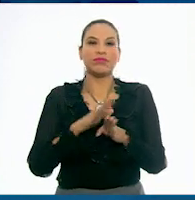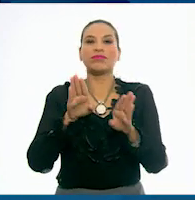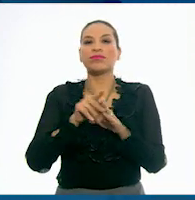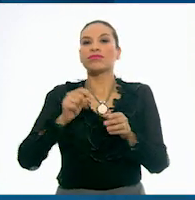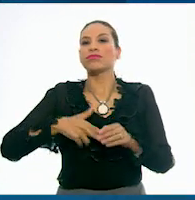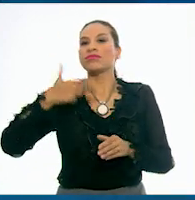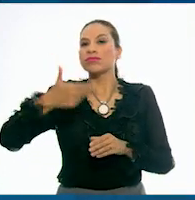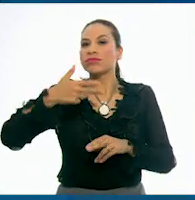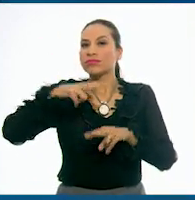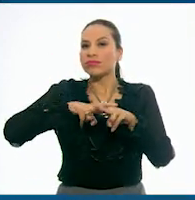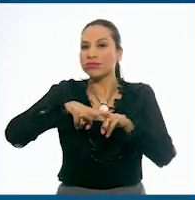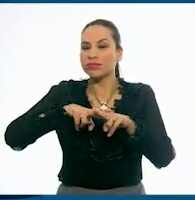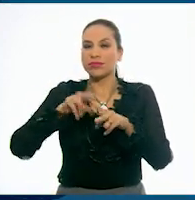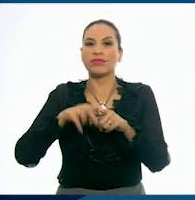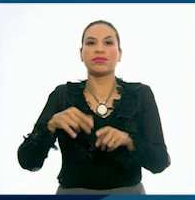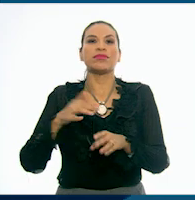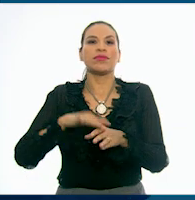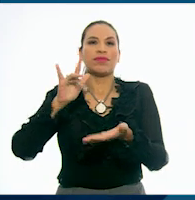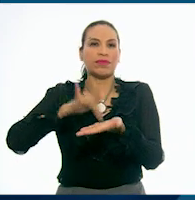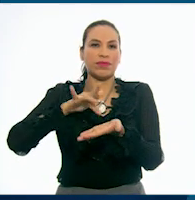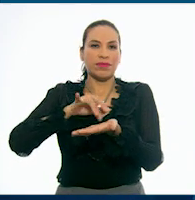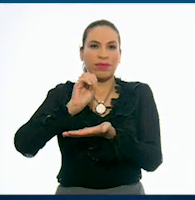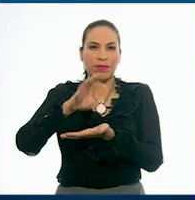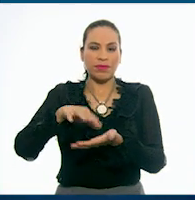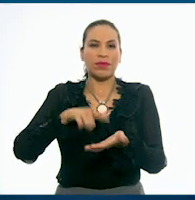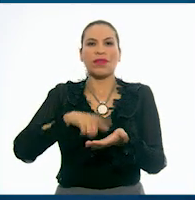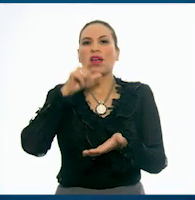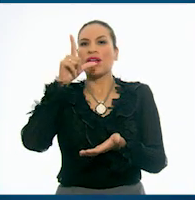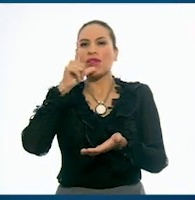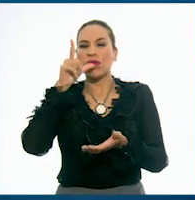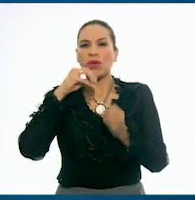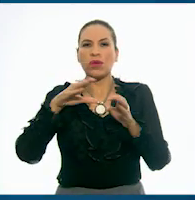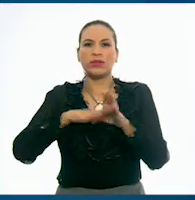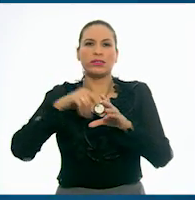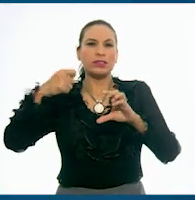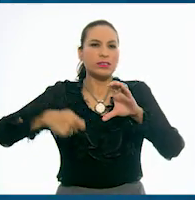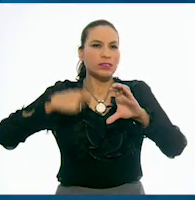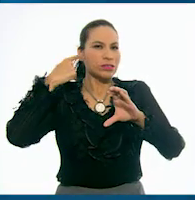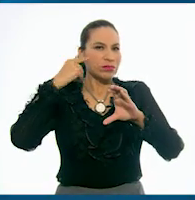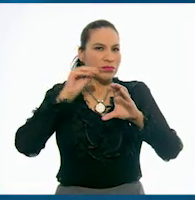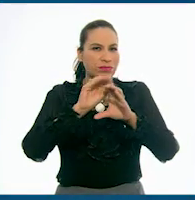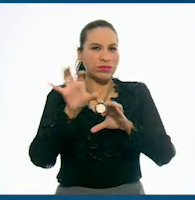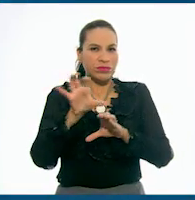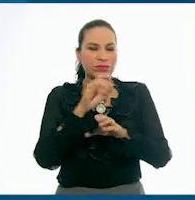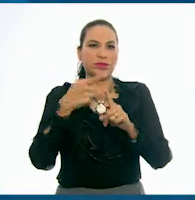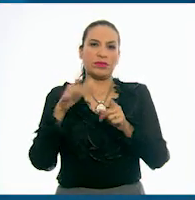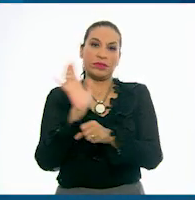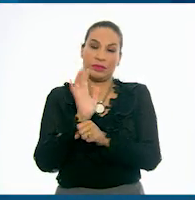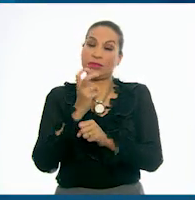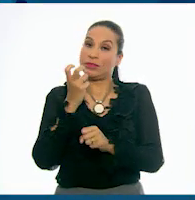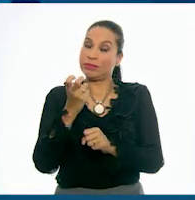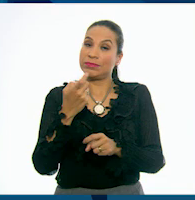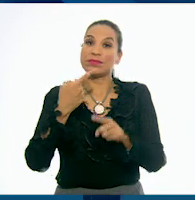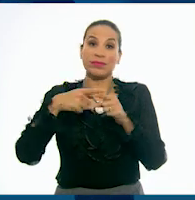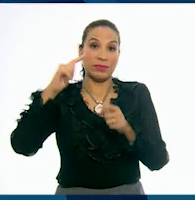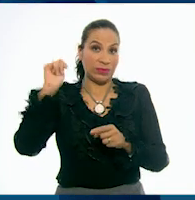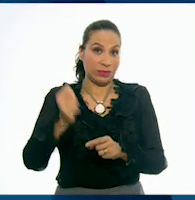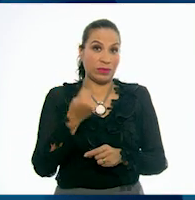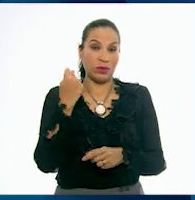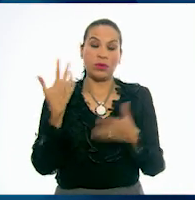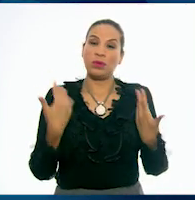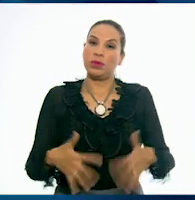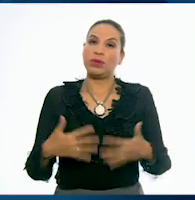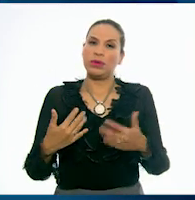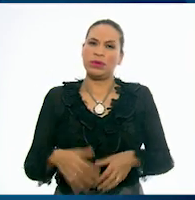los ferrocarriles, el telégrafo, la luz eléctrica, el fonógrafo y el cine. En efecto, la tecnología